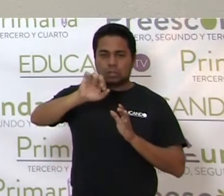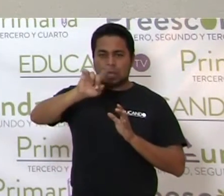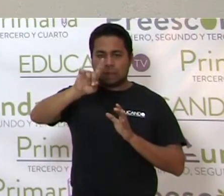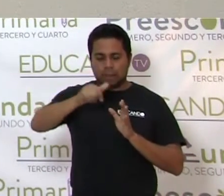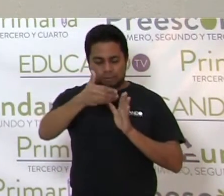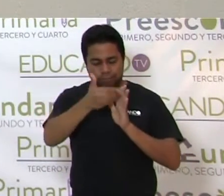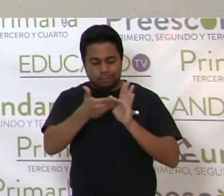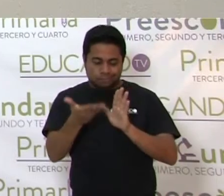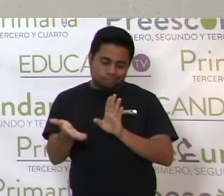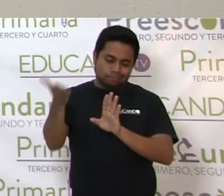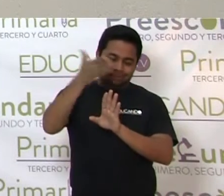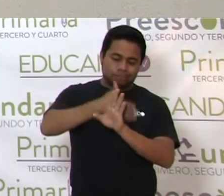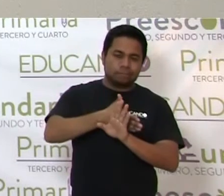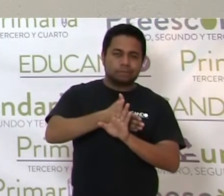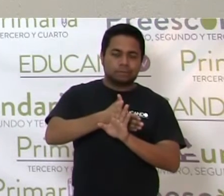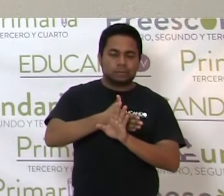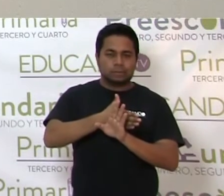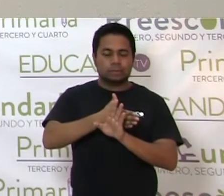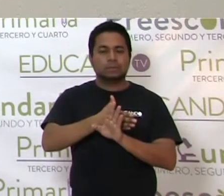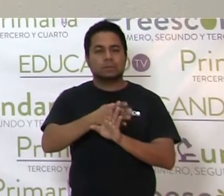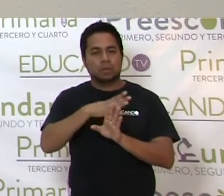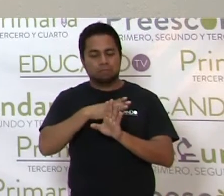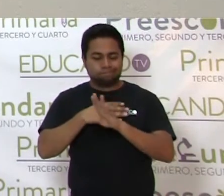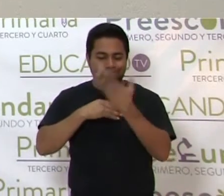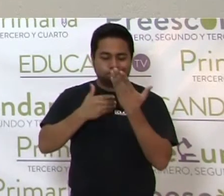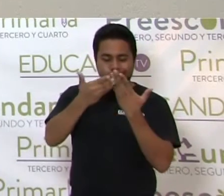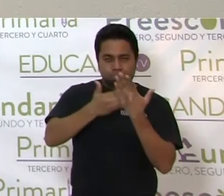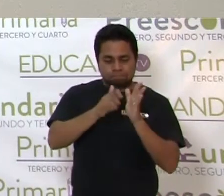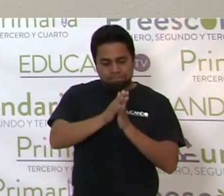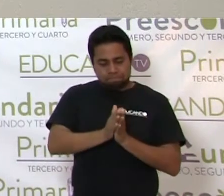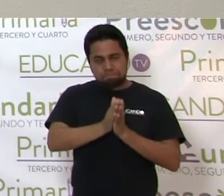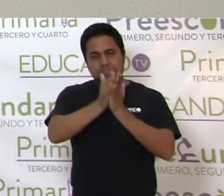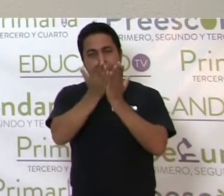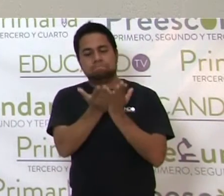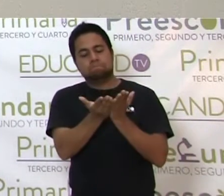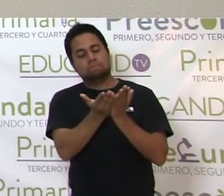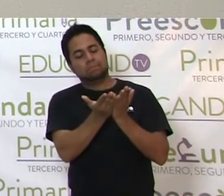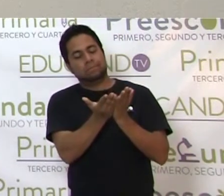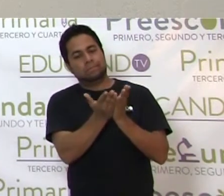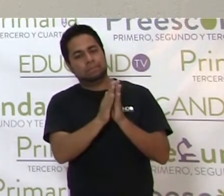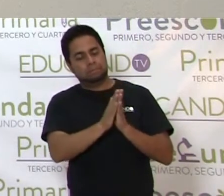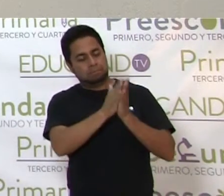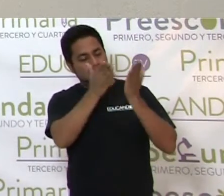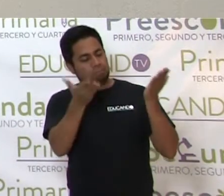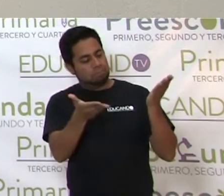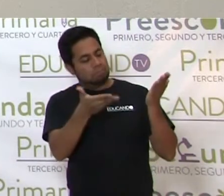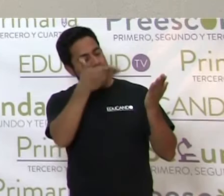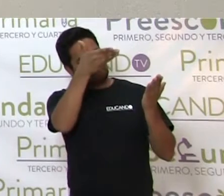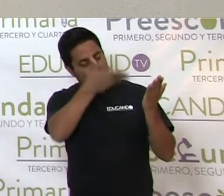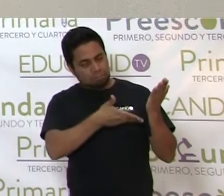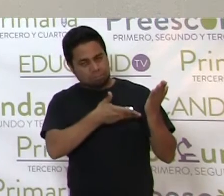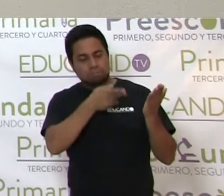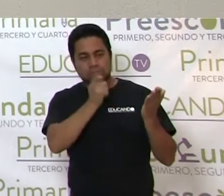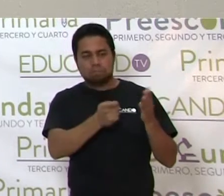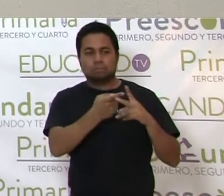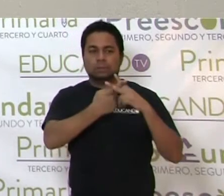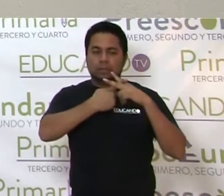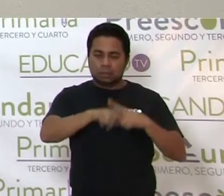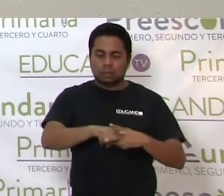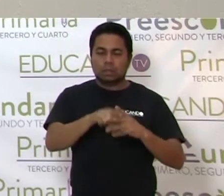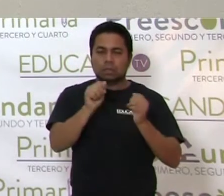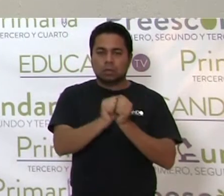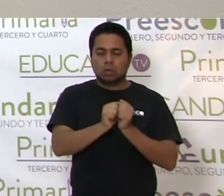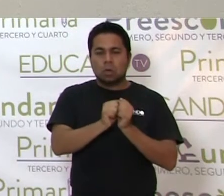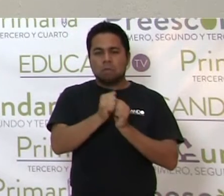contraportada. Muy bien, abriéndolo, vamos a ver que entonces empieza con